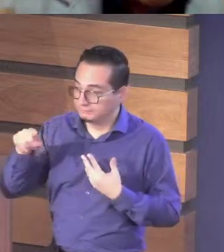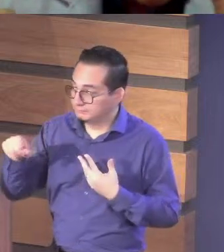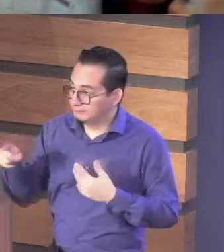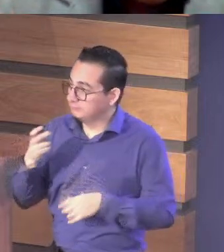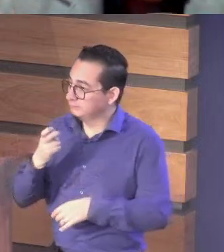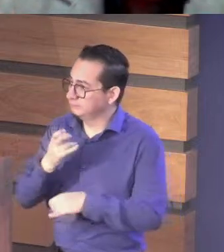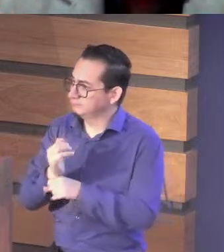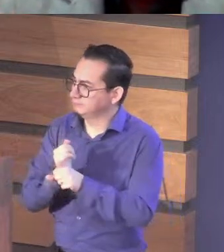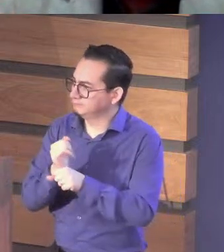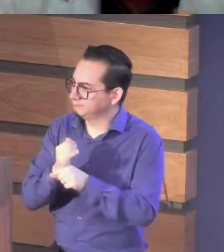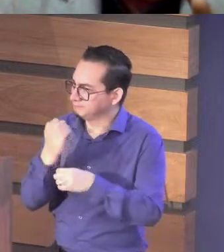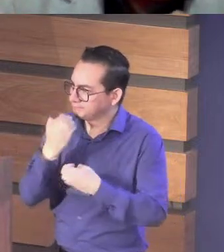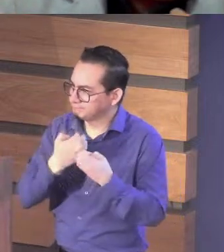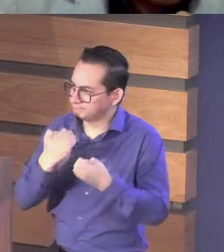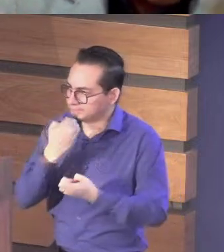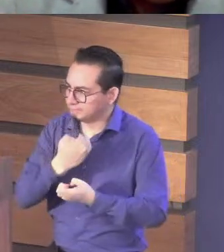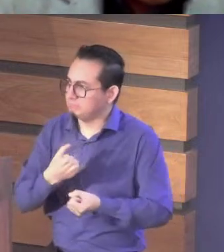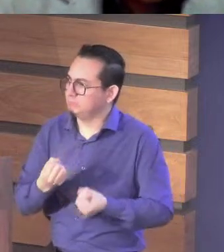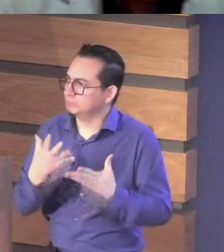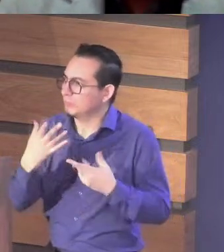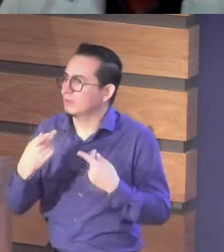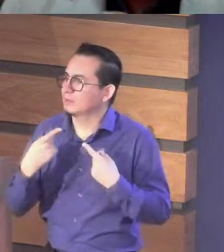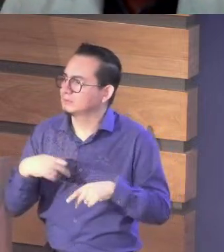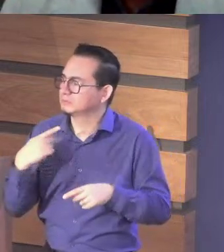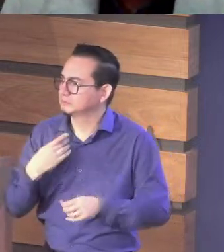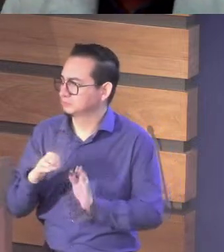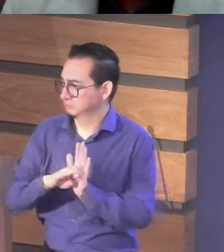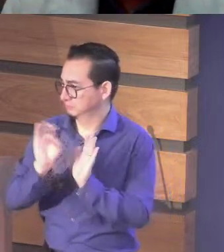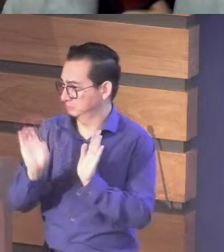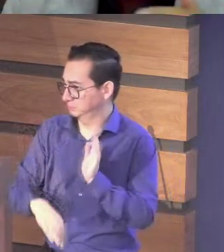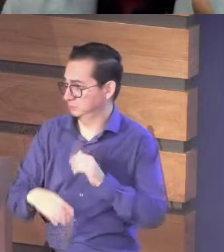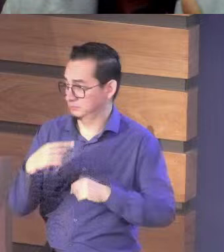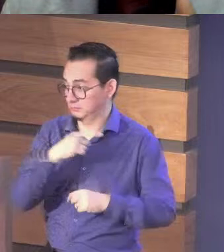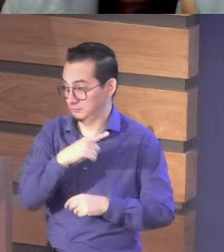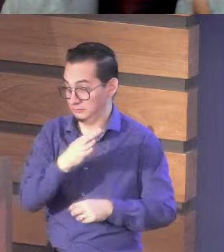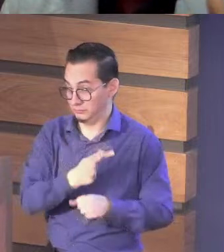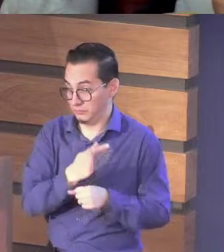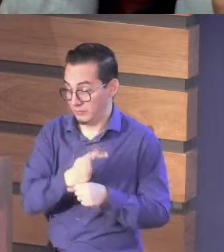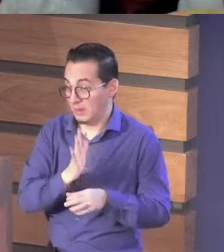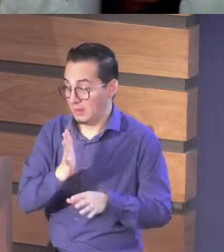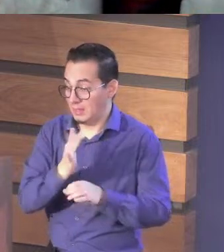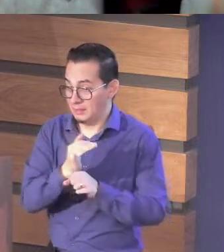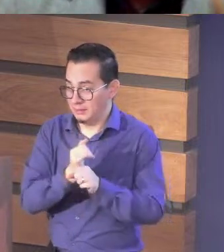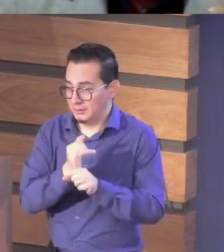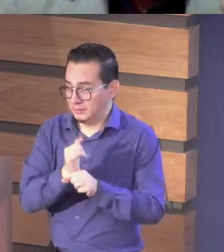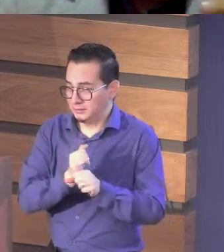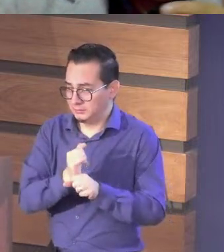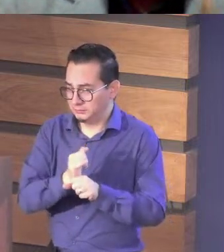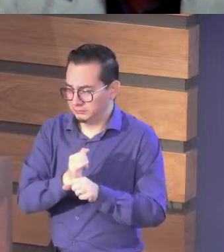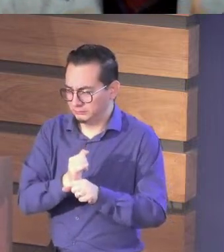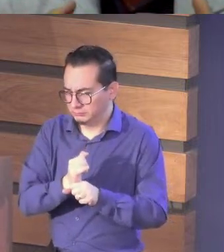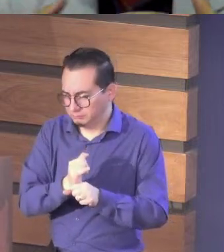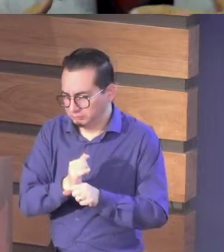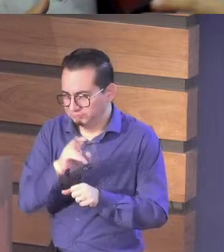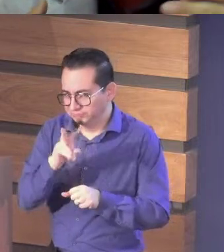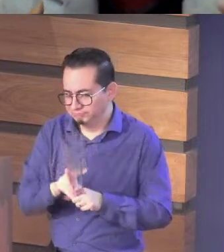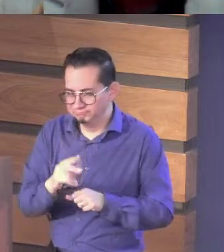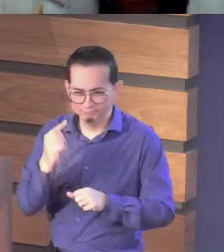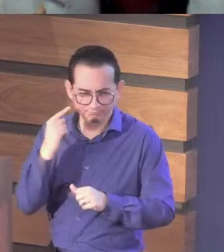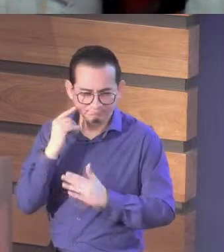control, es decir, una audiometría nueva. Y podemos ver que, por ejemplo, hubo una pérdida significativa,